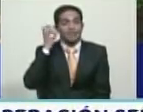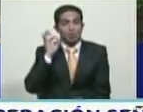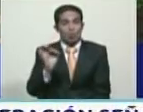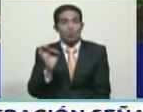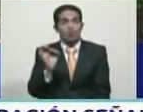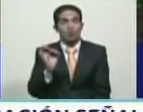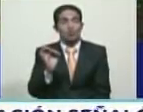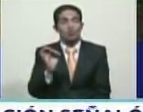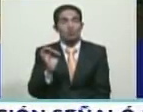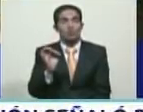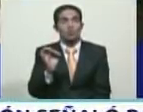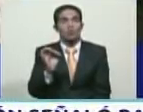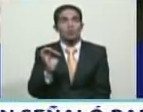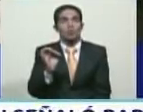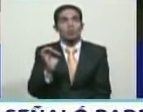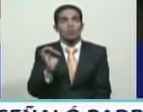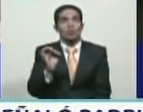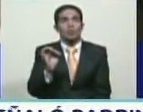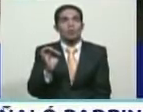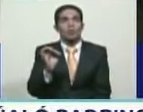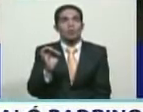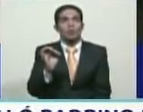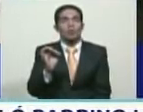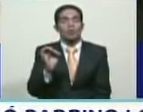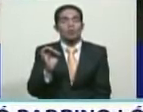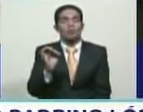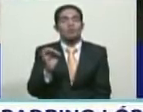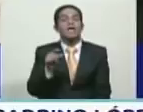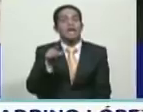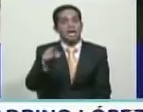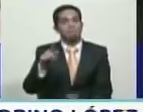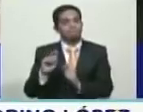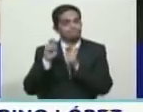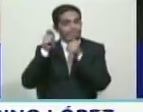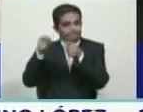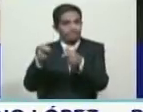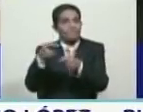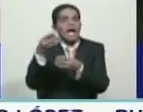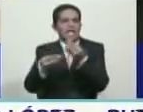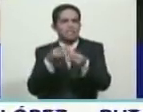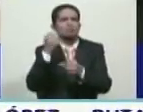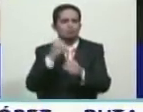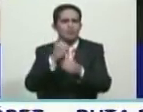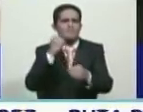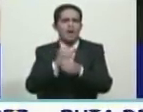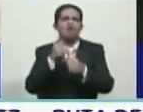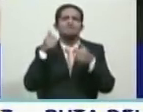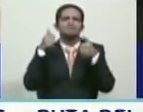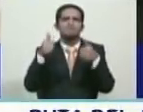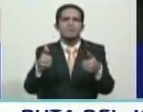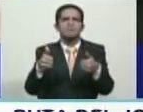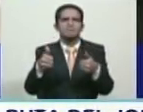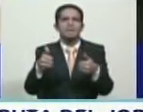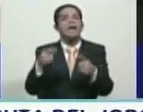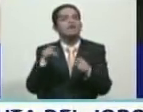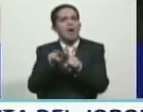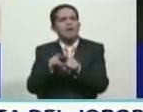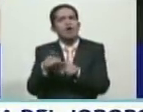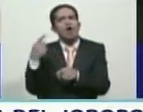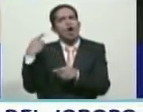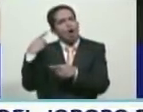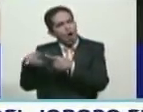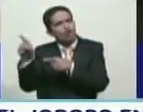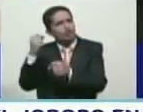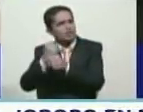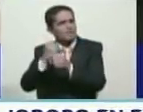Estoy convencido de que desempeñará una labor excelente en esta función como ha hecho en otras funciones